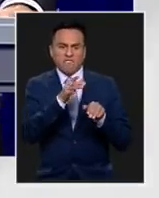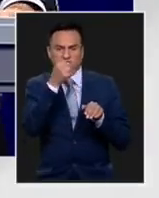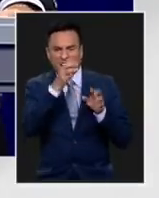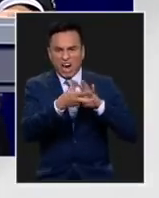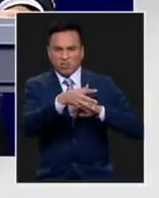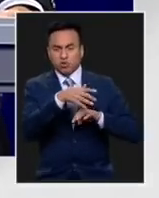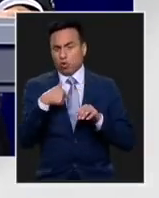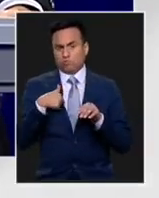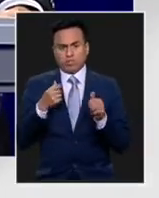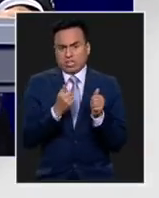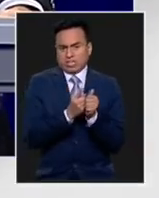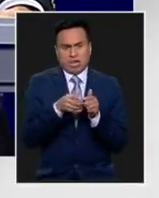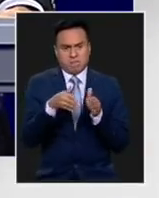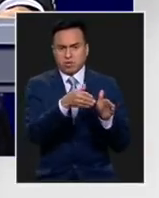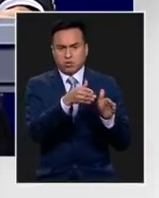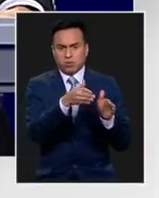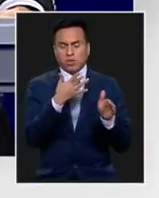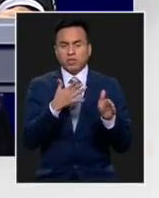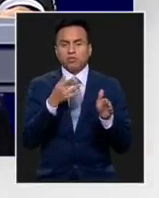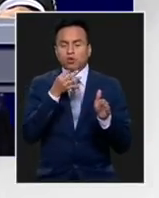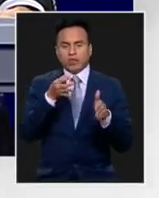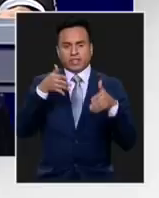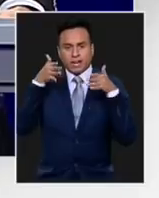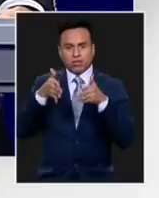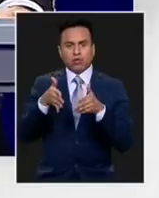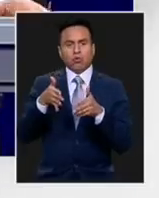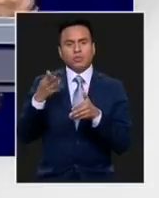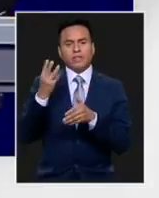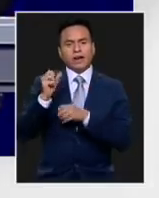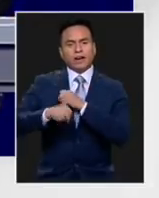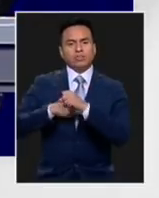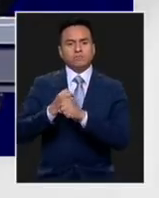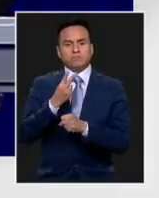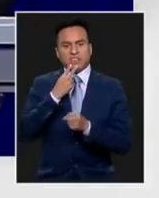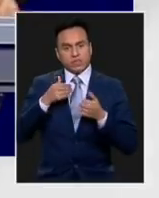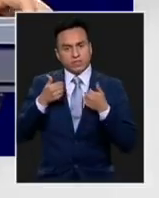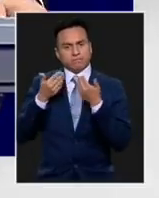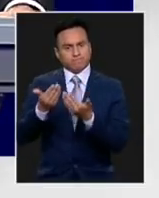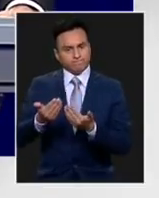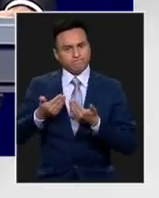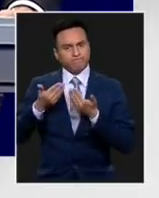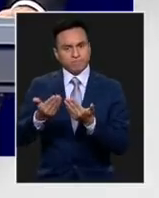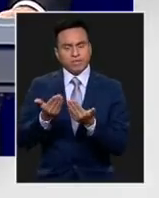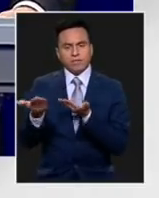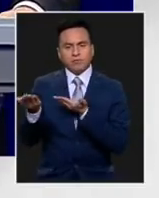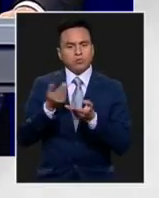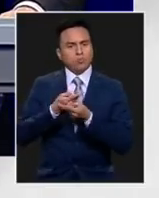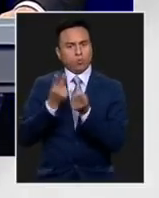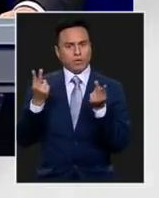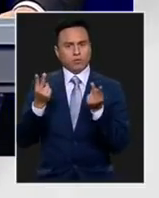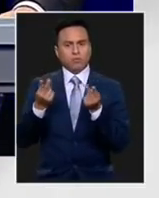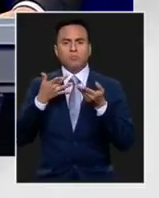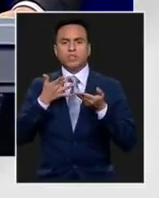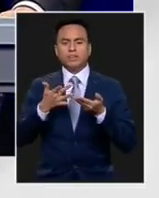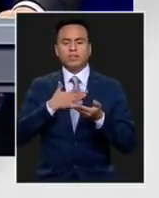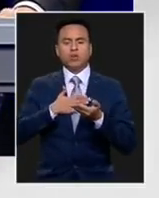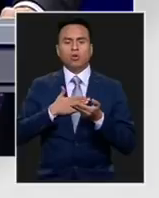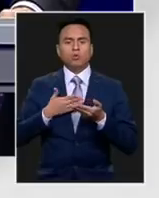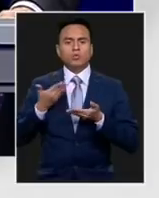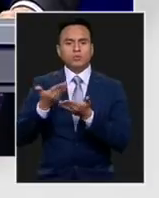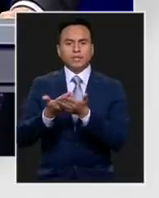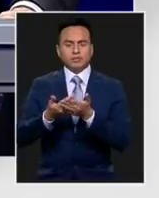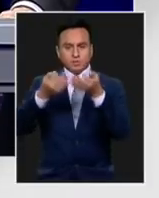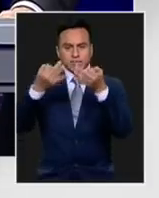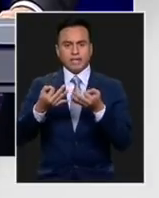Yo no lo voy a seguir en ese camino, porque si yo he dedicado los últimos 30 años de mi vida al servicio público, es porque quiero contribuir a